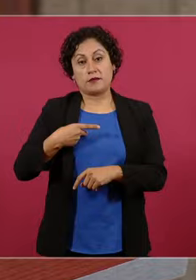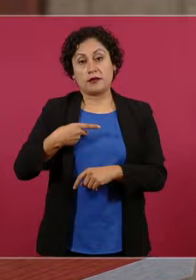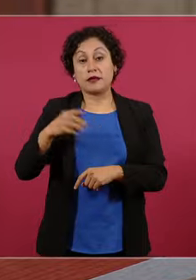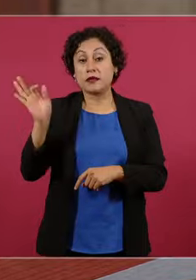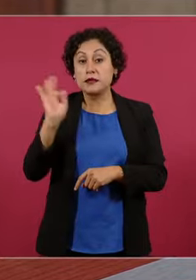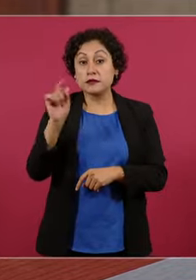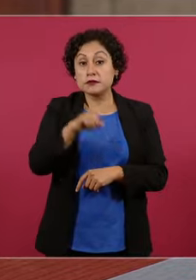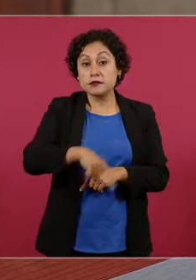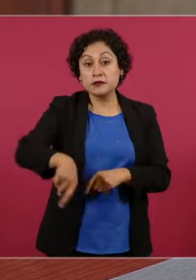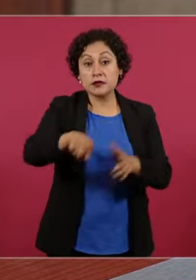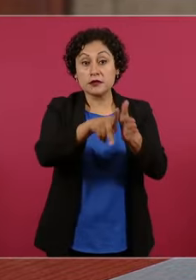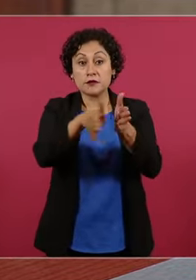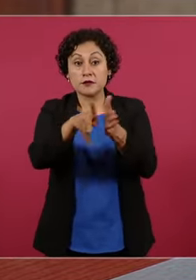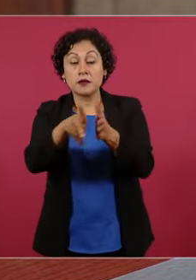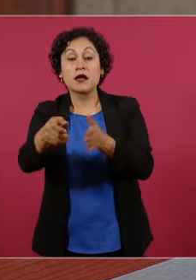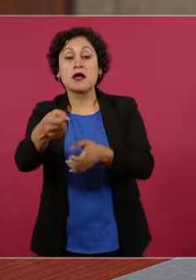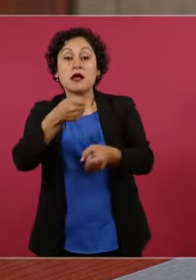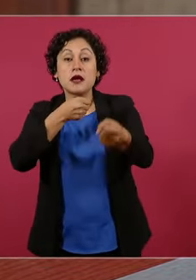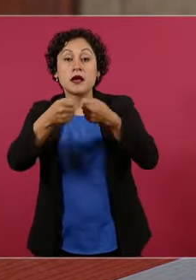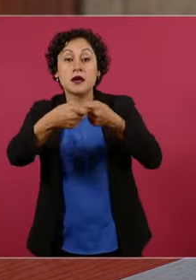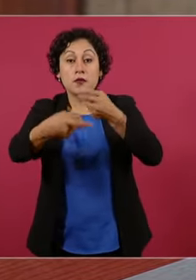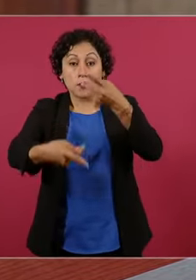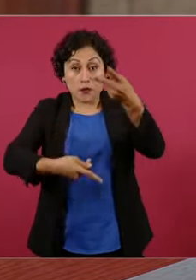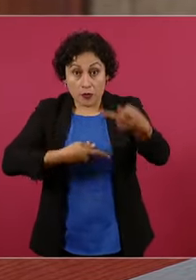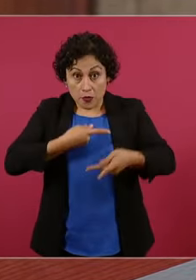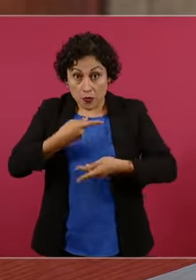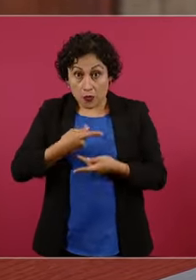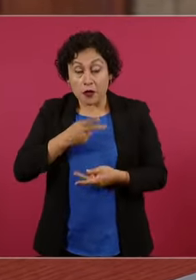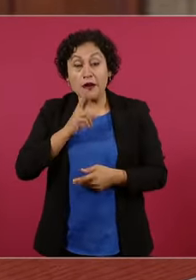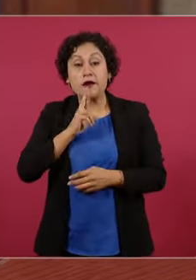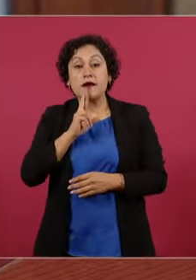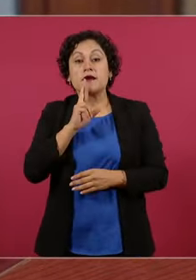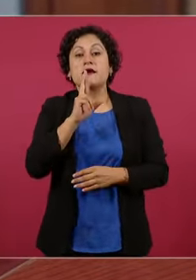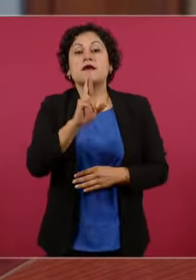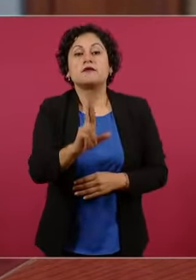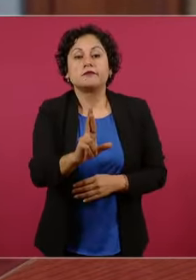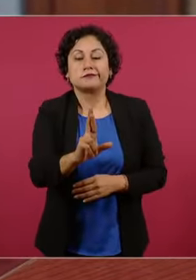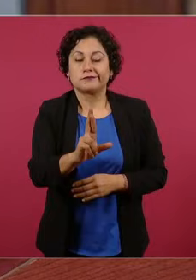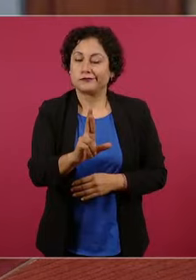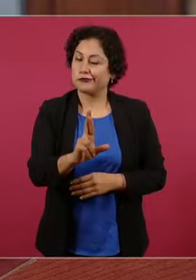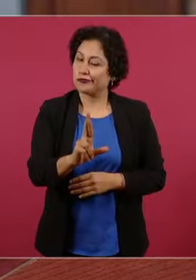medios de comunicación, ya que por su posición frente a la